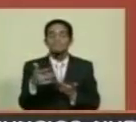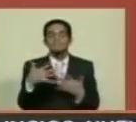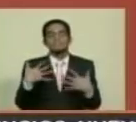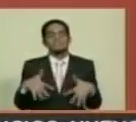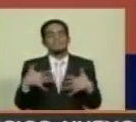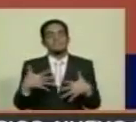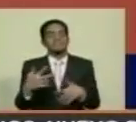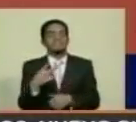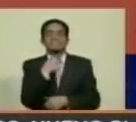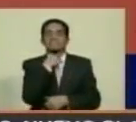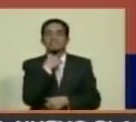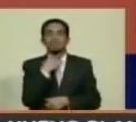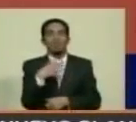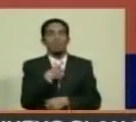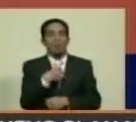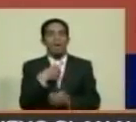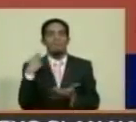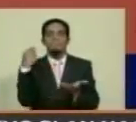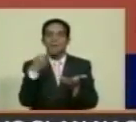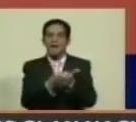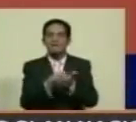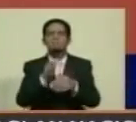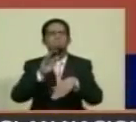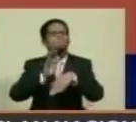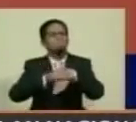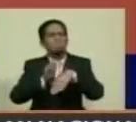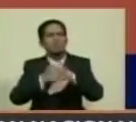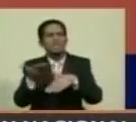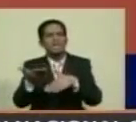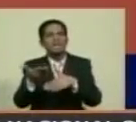porque los ladrones corruptos